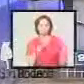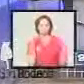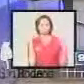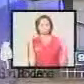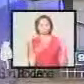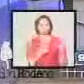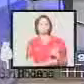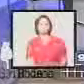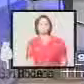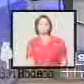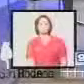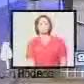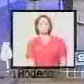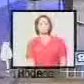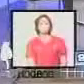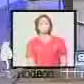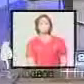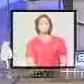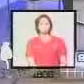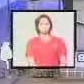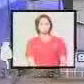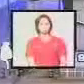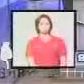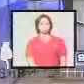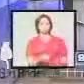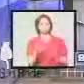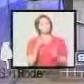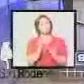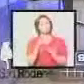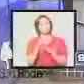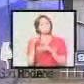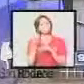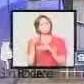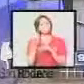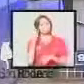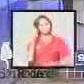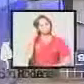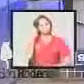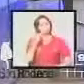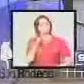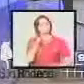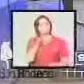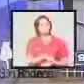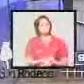Olger. Sí, debo felicitar al Banco Popular realmente porque de verdad que es una